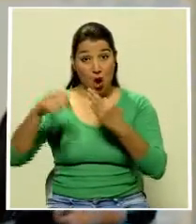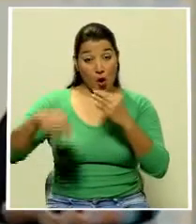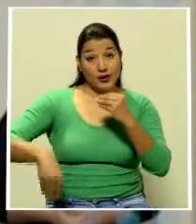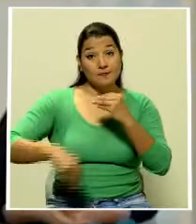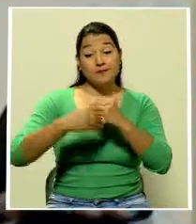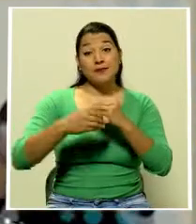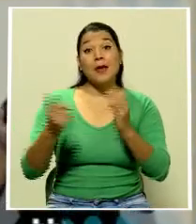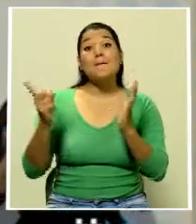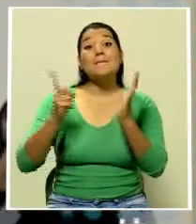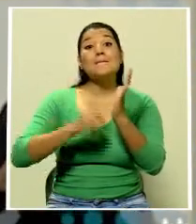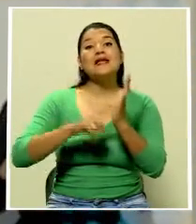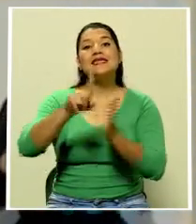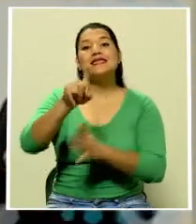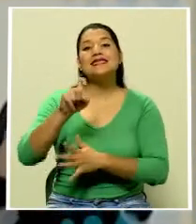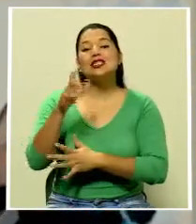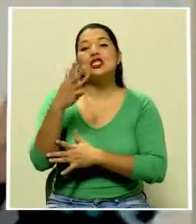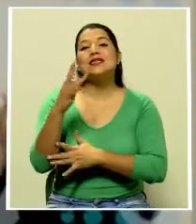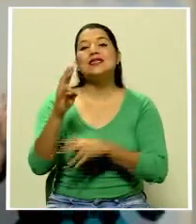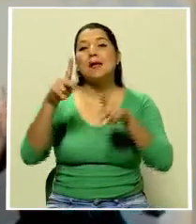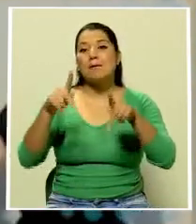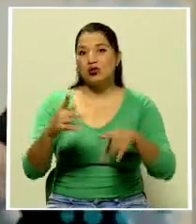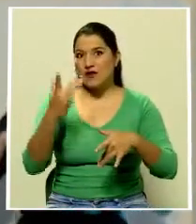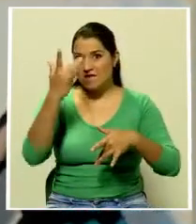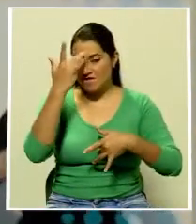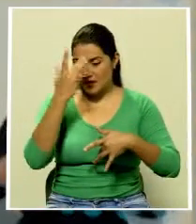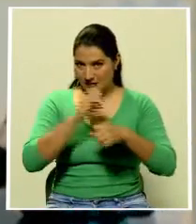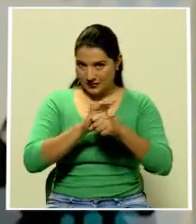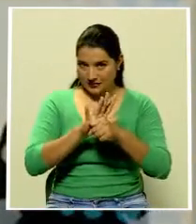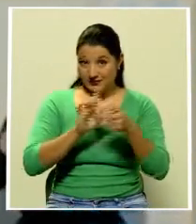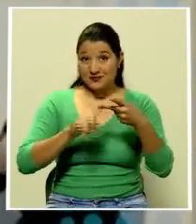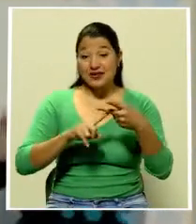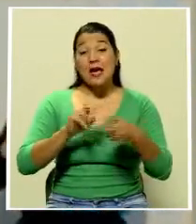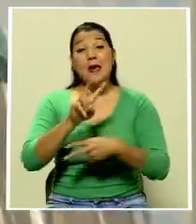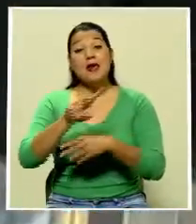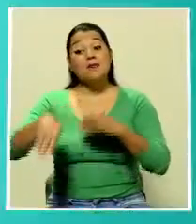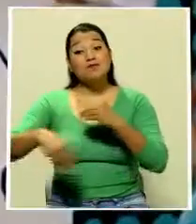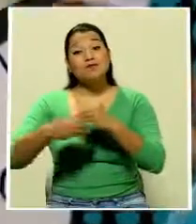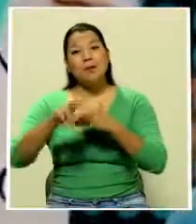1.117 casos nuevos del virus y 21 lamentables fallecimientos.